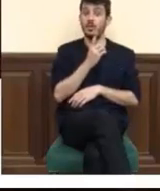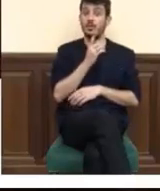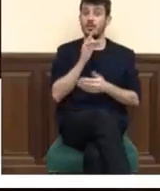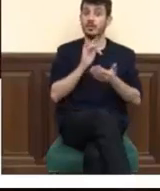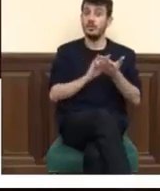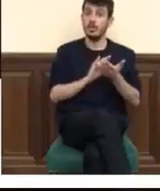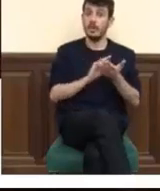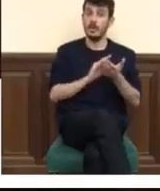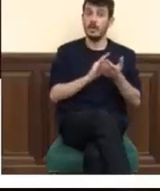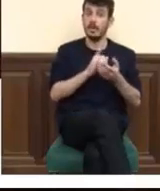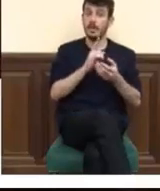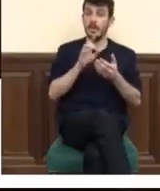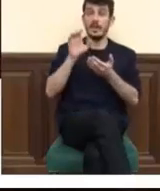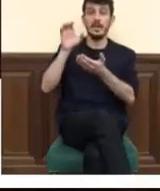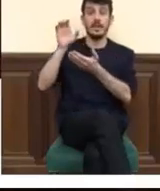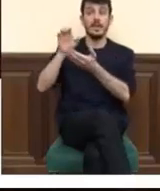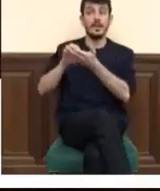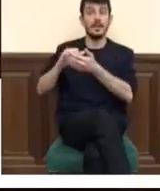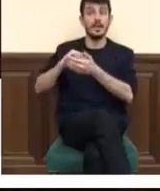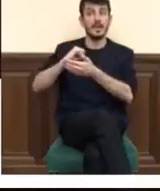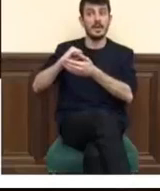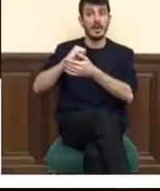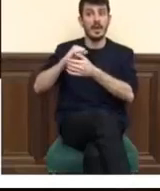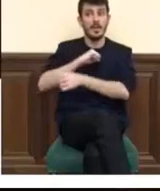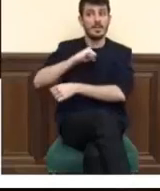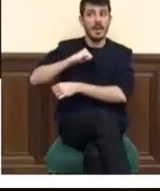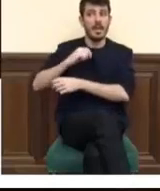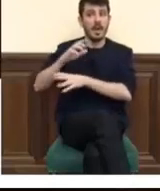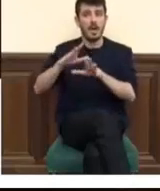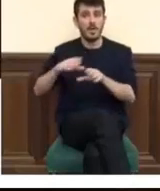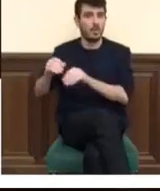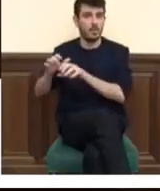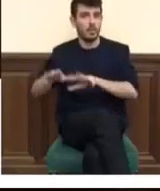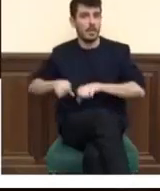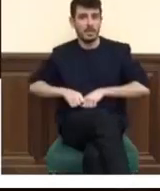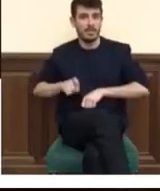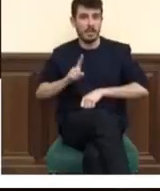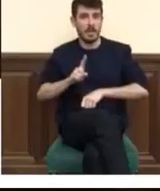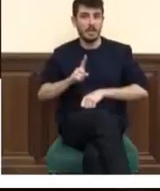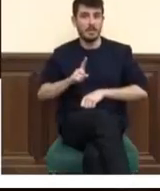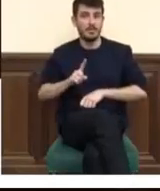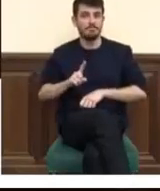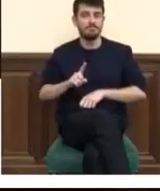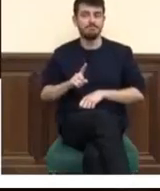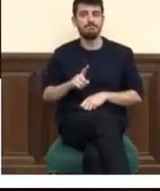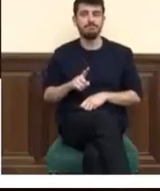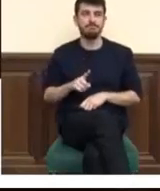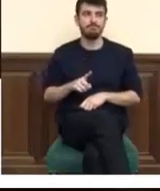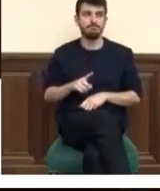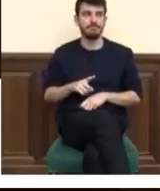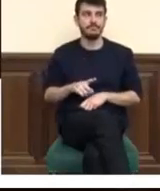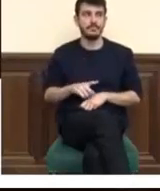intervención en esa clínica privada, les ponen otra vez,